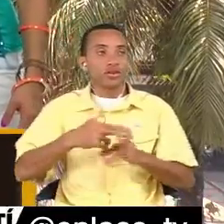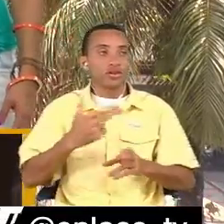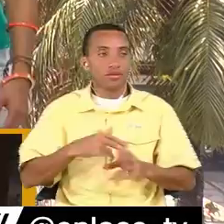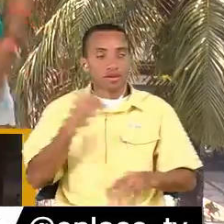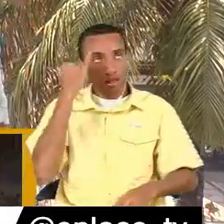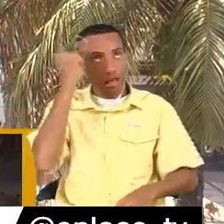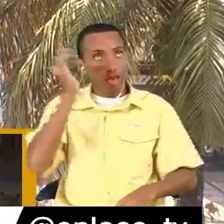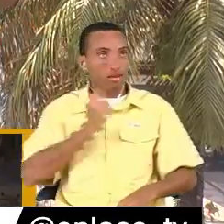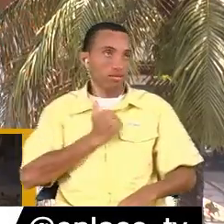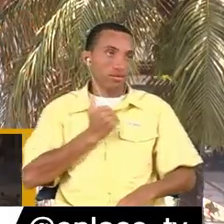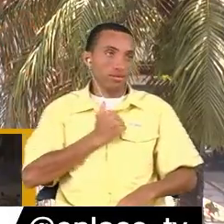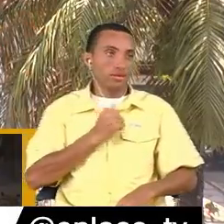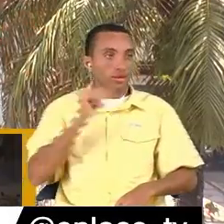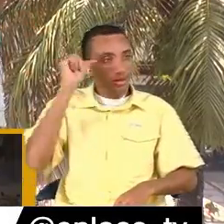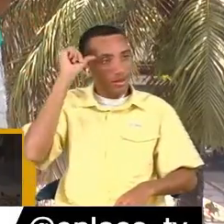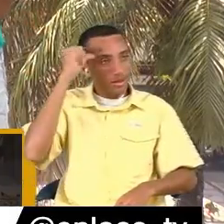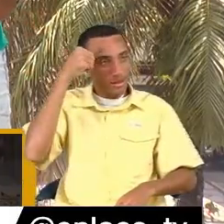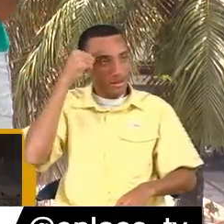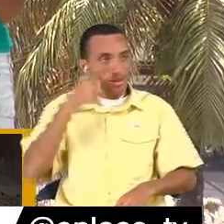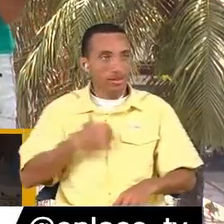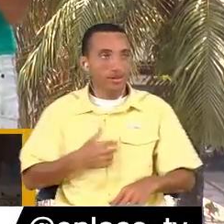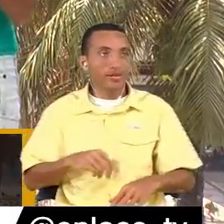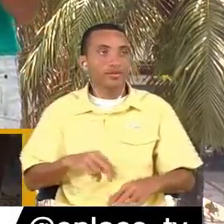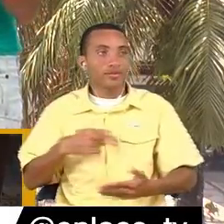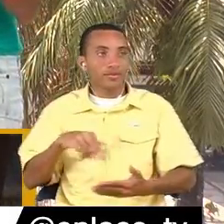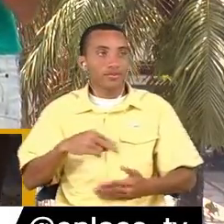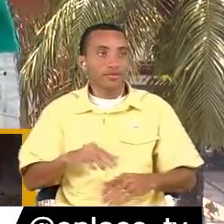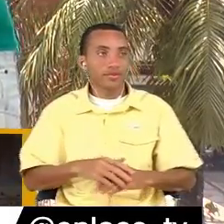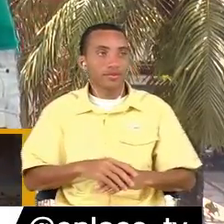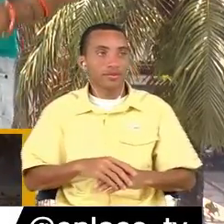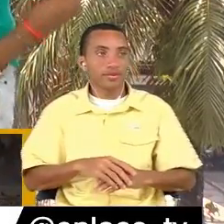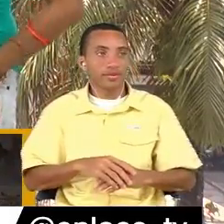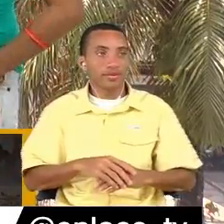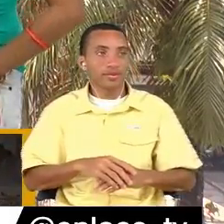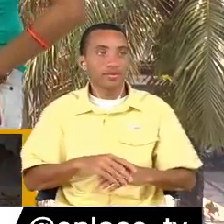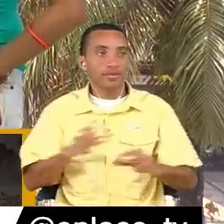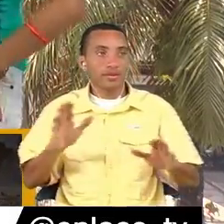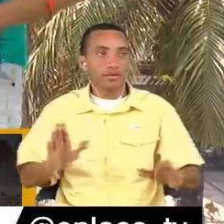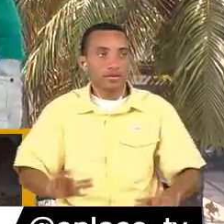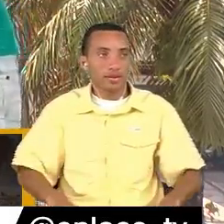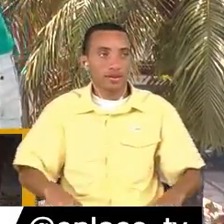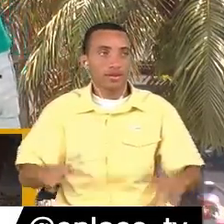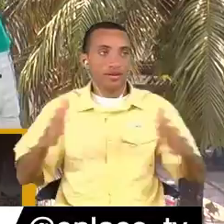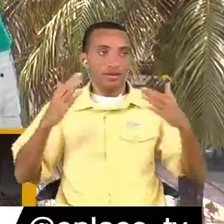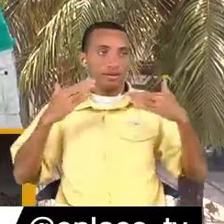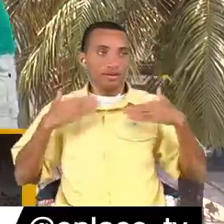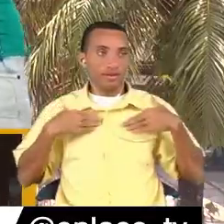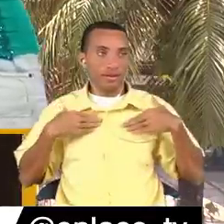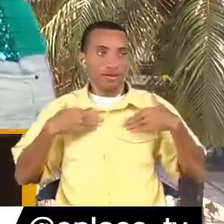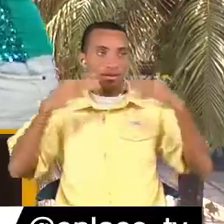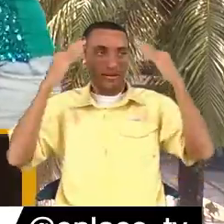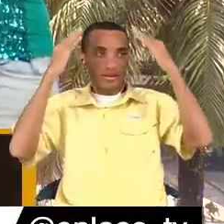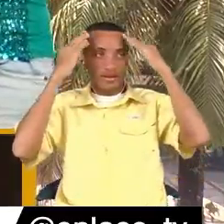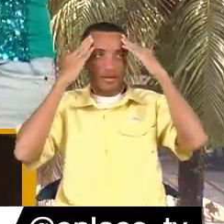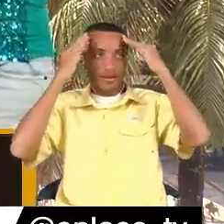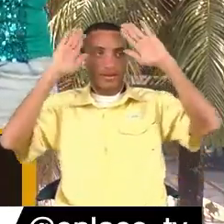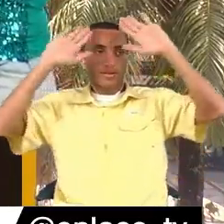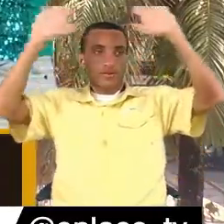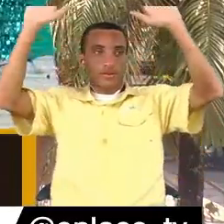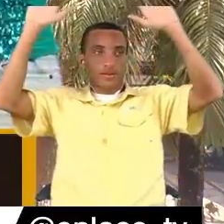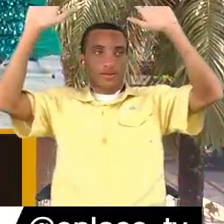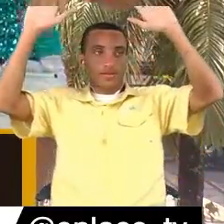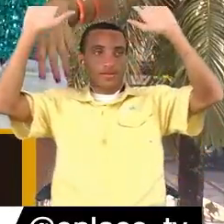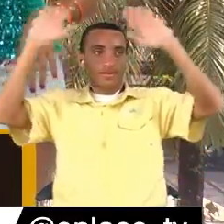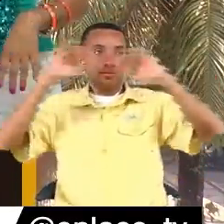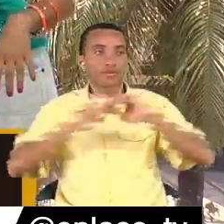para que recordáramos el baile. Entonces es así, mira. Pi de pierna, P de pecho, K de cabeza y fuera. Y